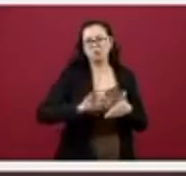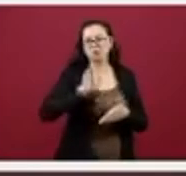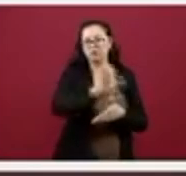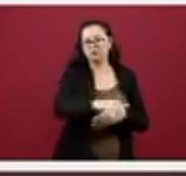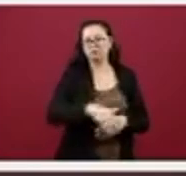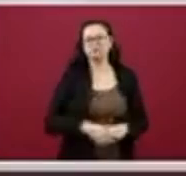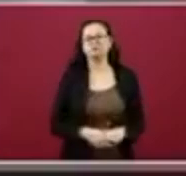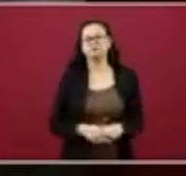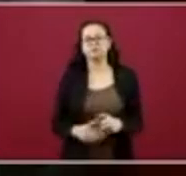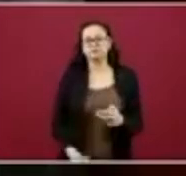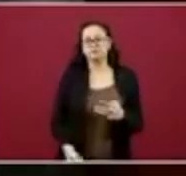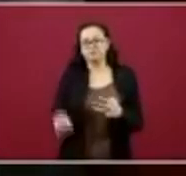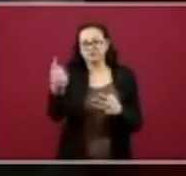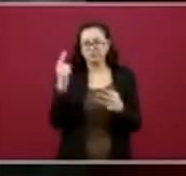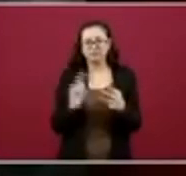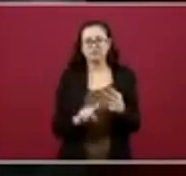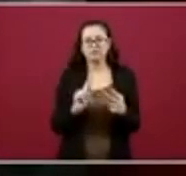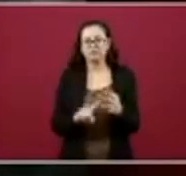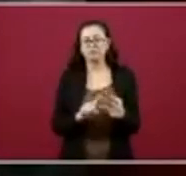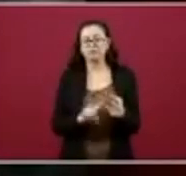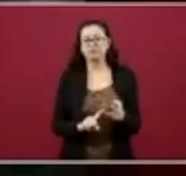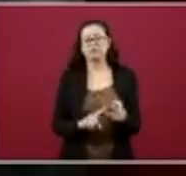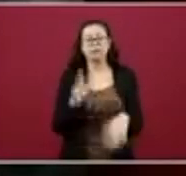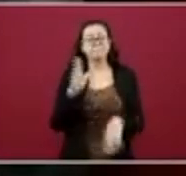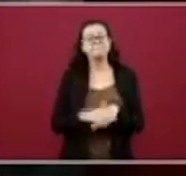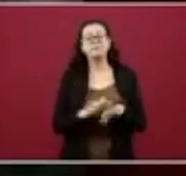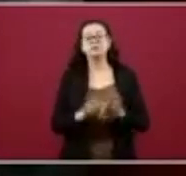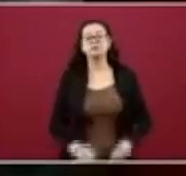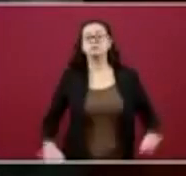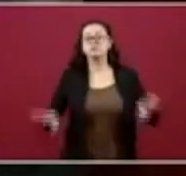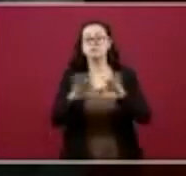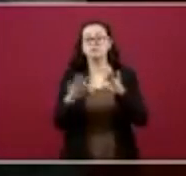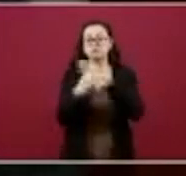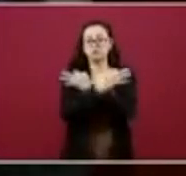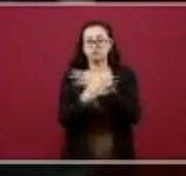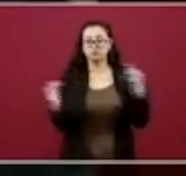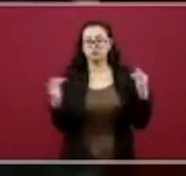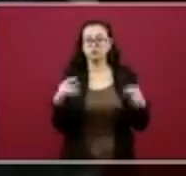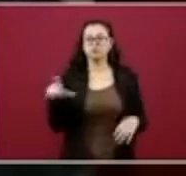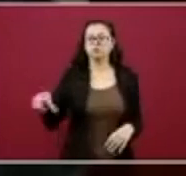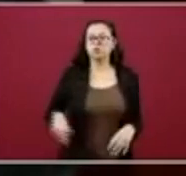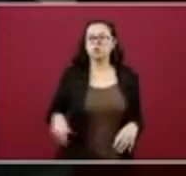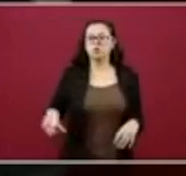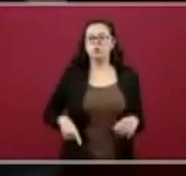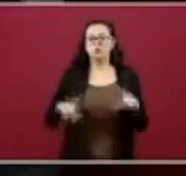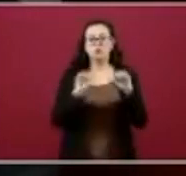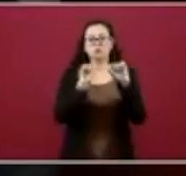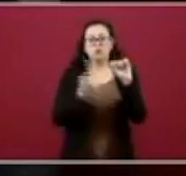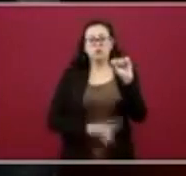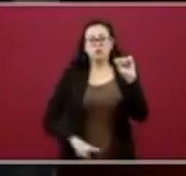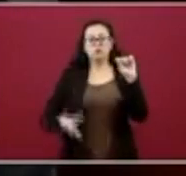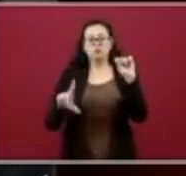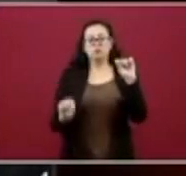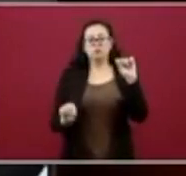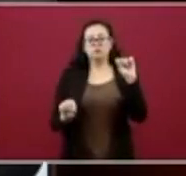el anuncio más relevante para nosotros. El gobierno federal